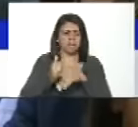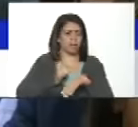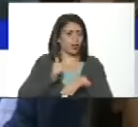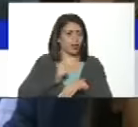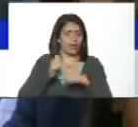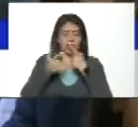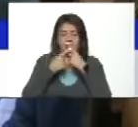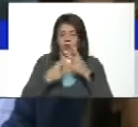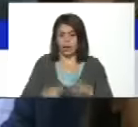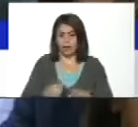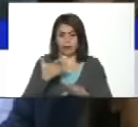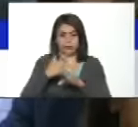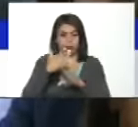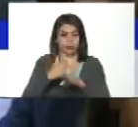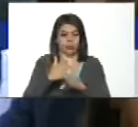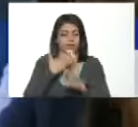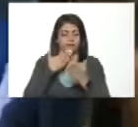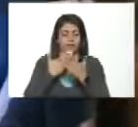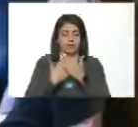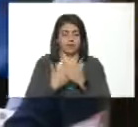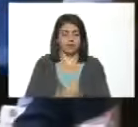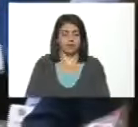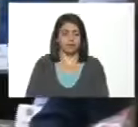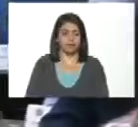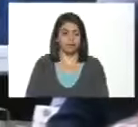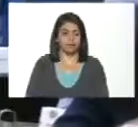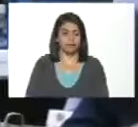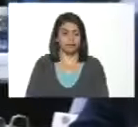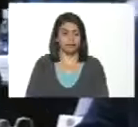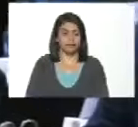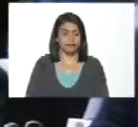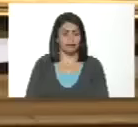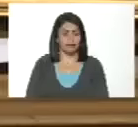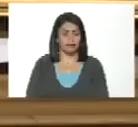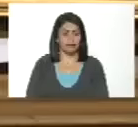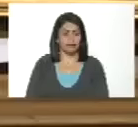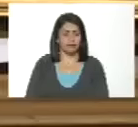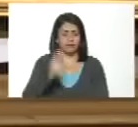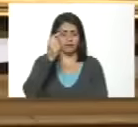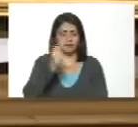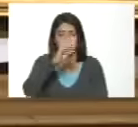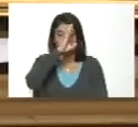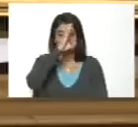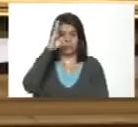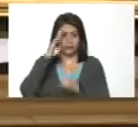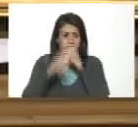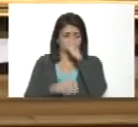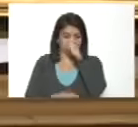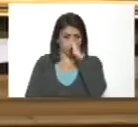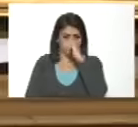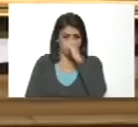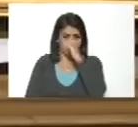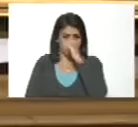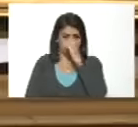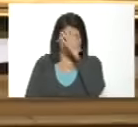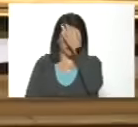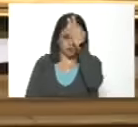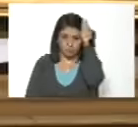de donde venga. Gracias. Tiene la palabra el diputado Diosdado Cabello Rondón.